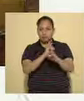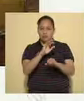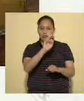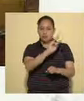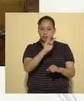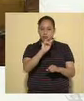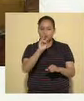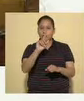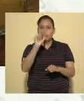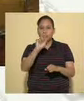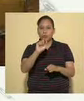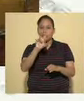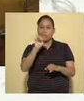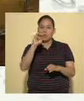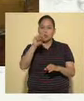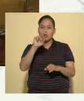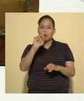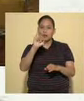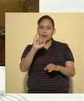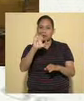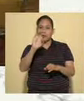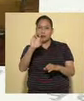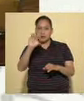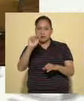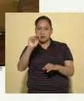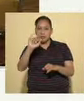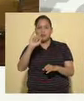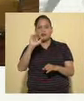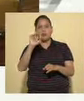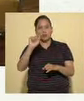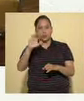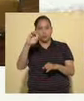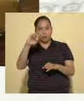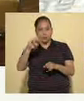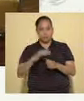www.wendycrespi.com. Exacto. Muchas gracias. Gracias.